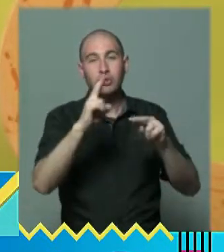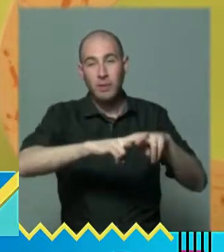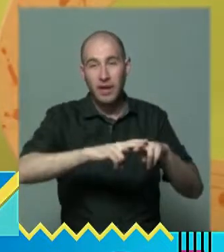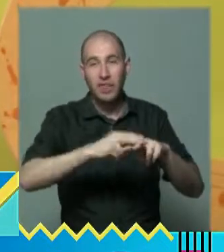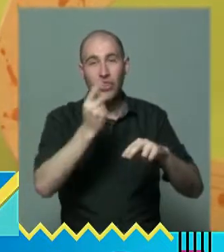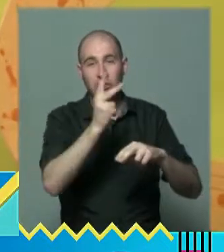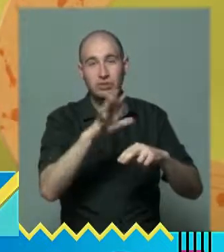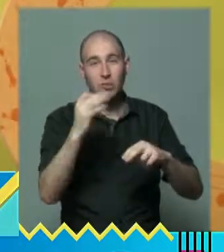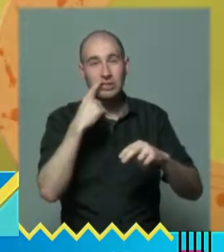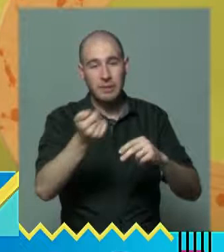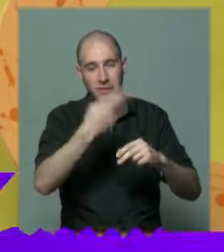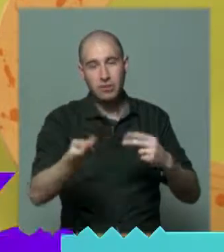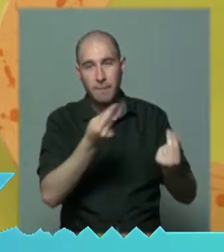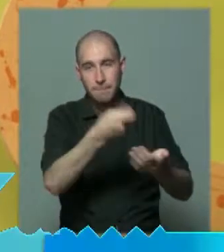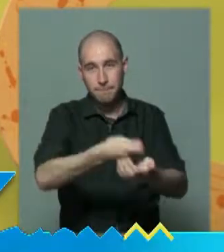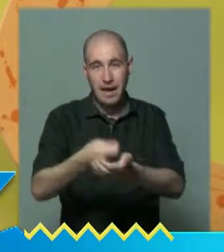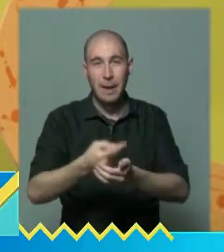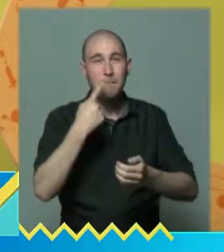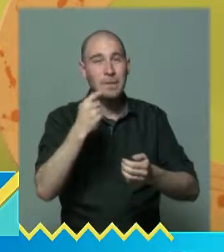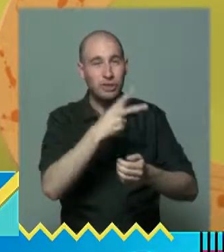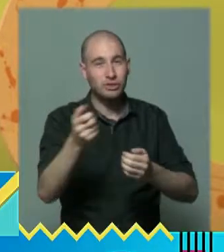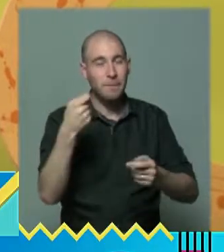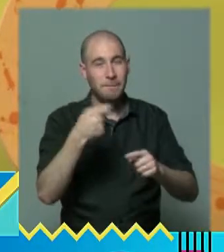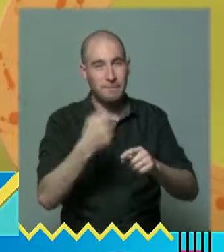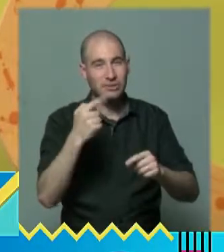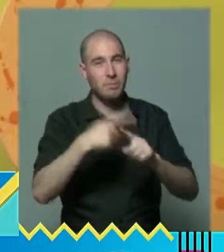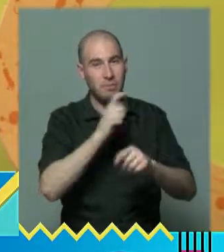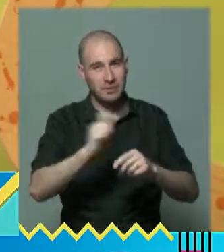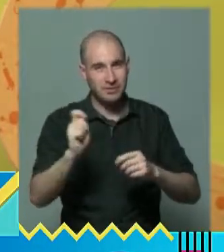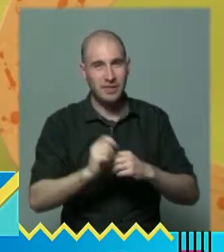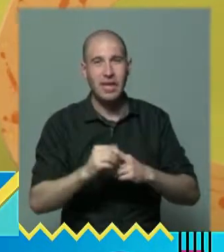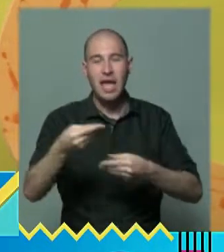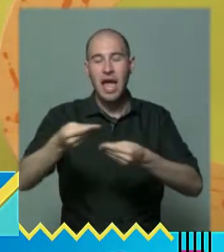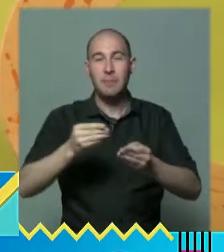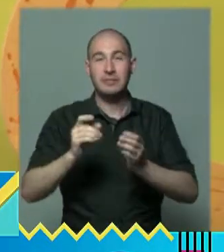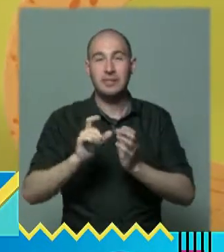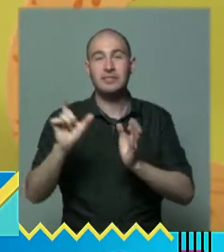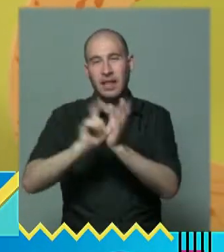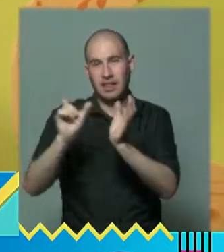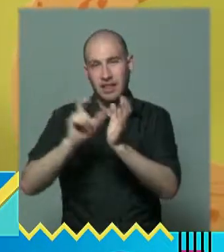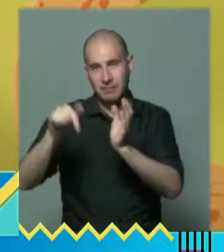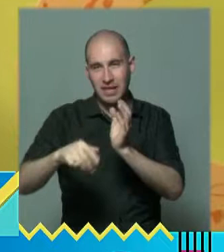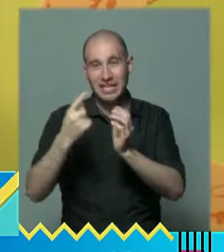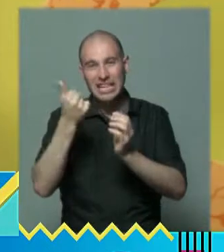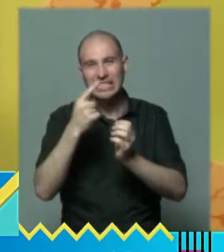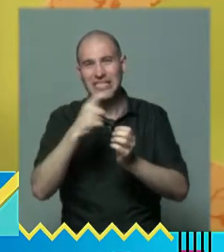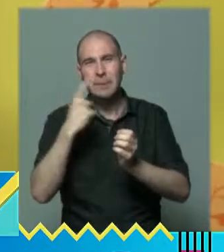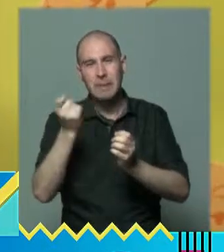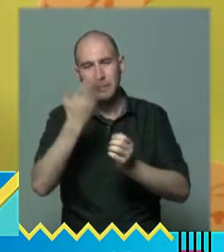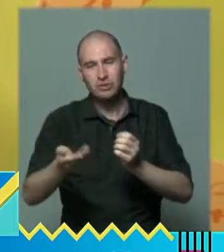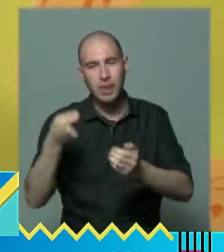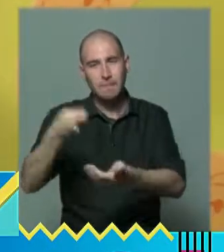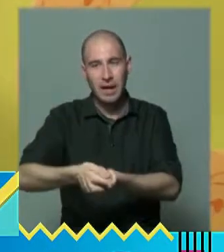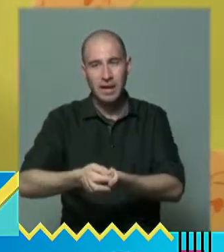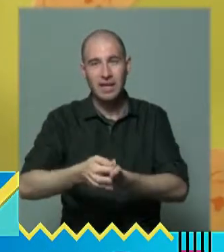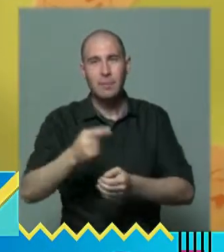de 250.000 usuarios, que pagan más de 1.200 pesos por el servicio. La empresa de TV satelital tiene casi 100.000 usuarios,